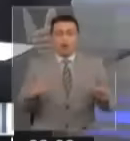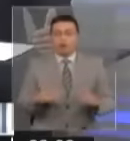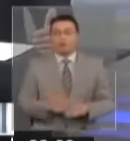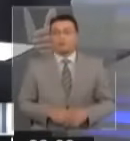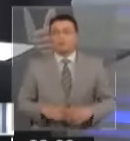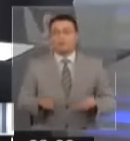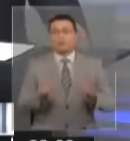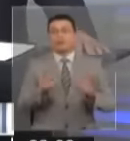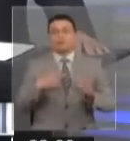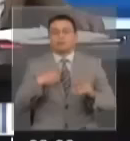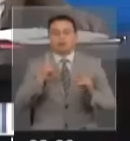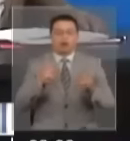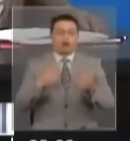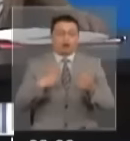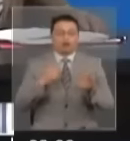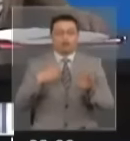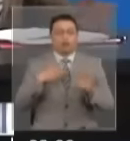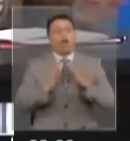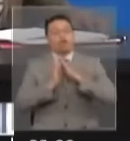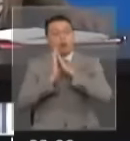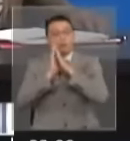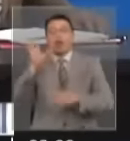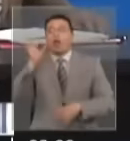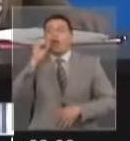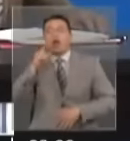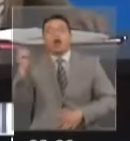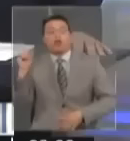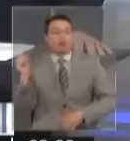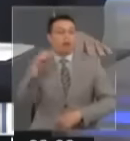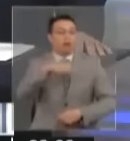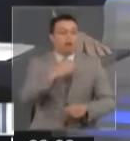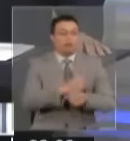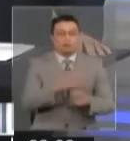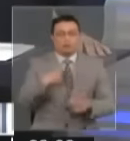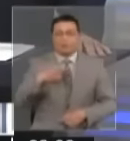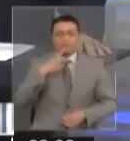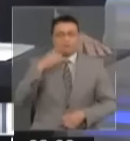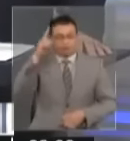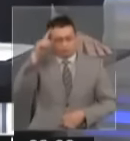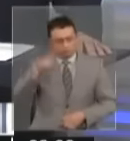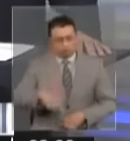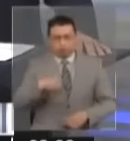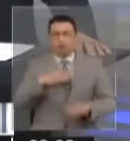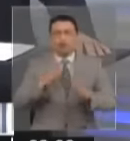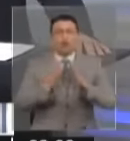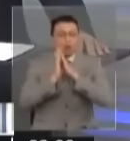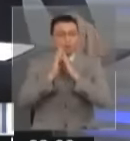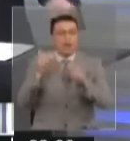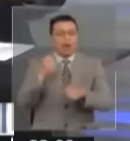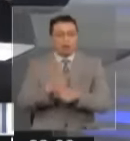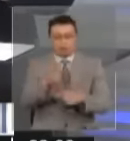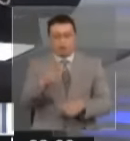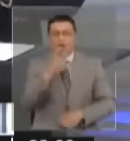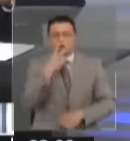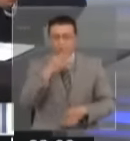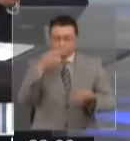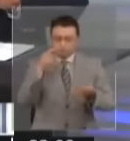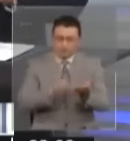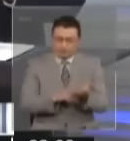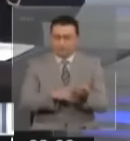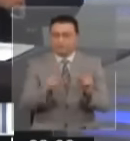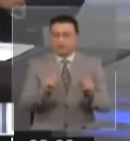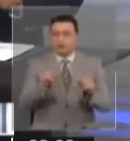no, no voy a dormir a las Condes. Yo vivo todo el día en Ñuñoa y voy a dormir es que a mi casa. Que no conocen la realidad entonces. Y lo importante es la gestión